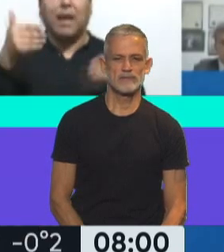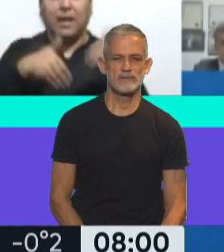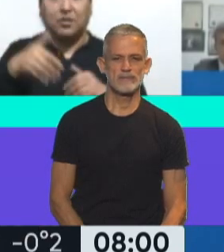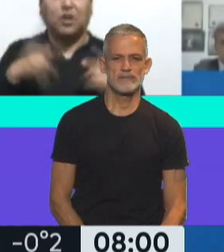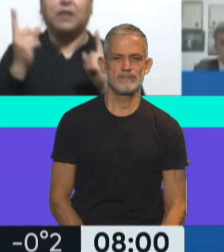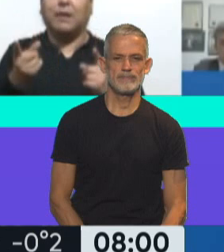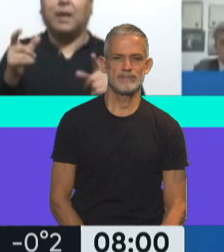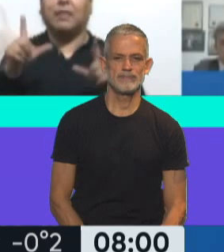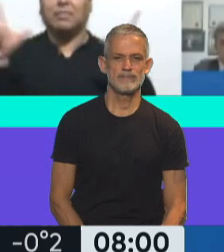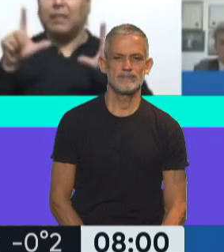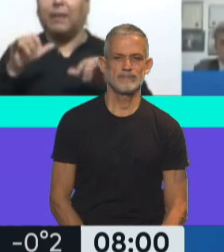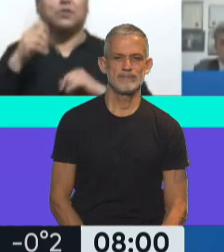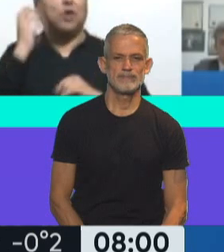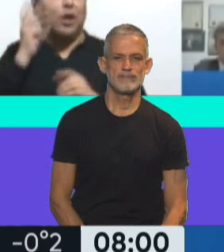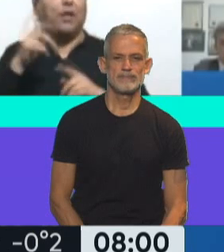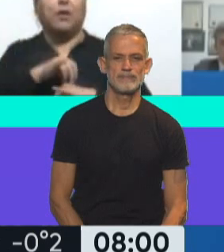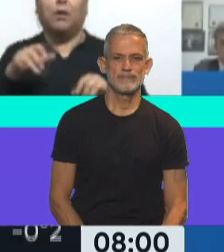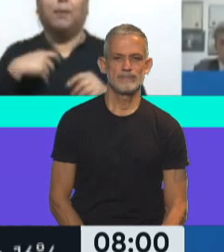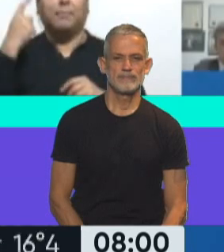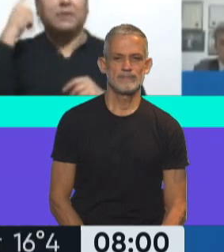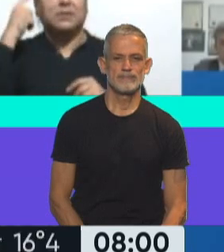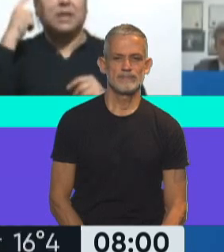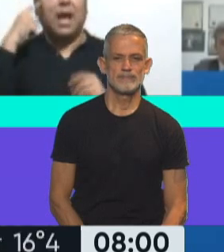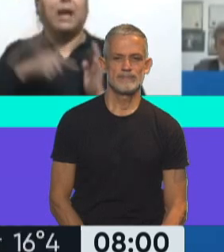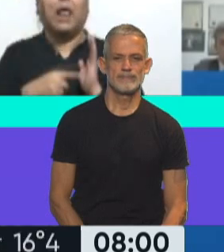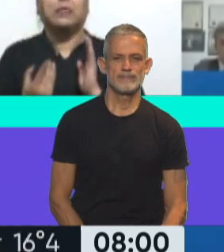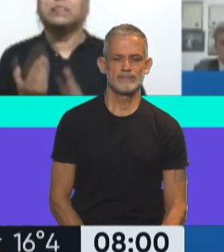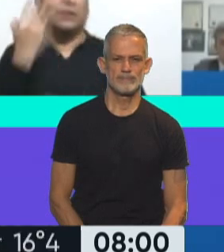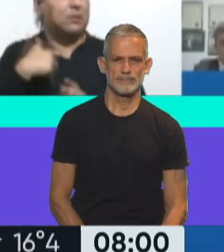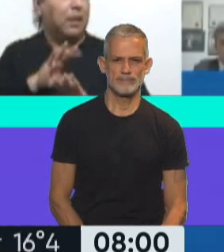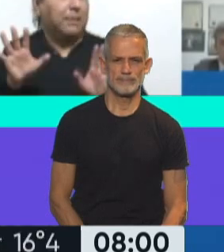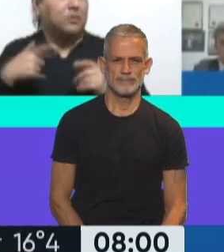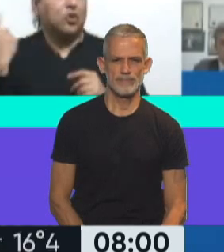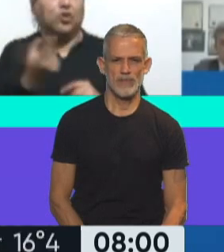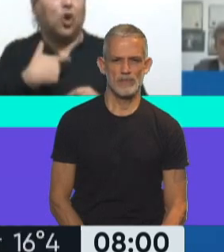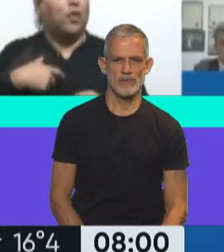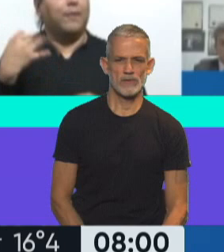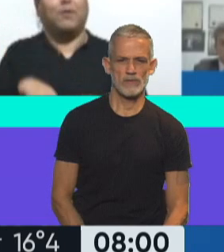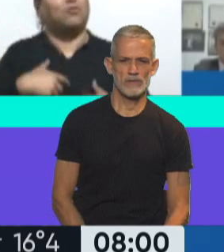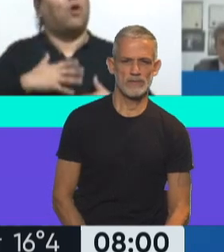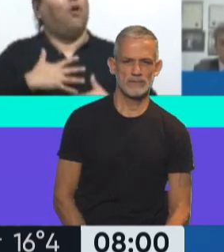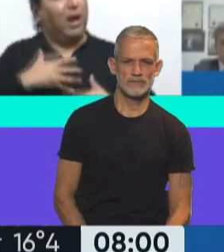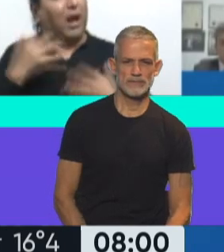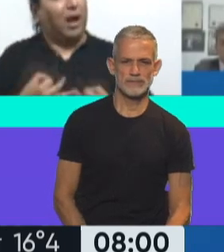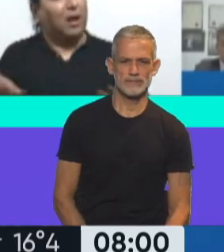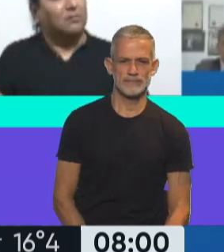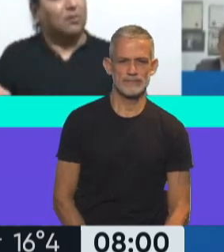rating. Entonces nosotros tenemos que ser honestos y debatir con todas las cartas arriba de la